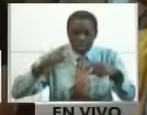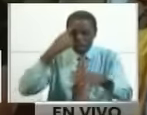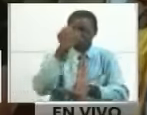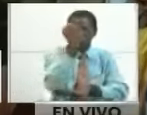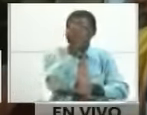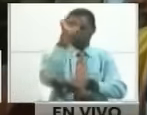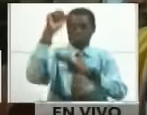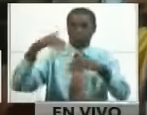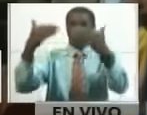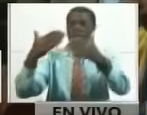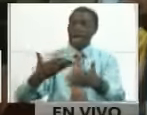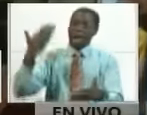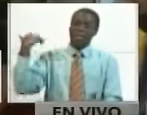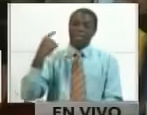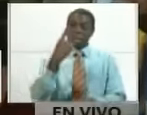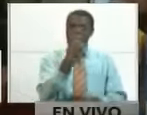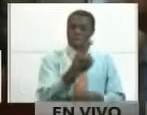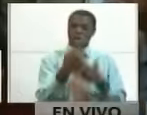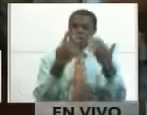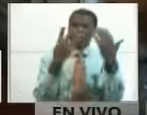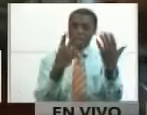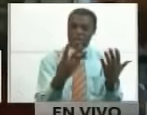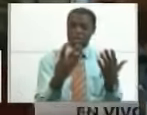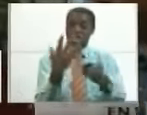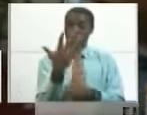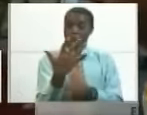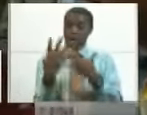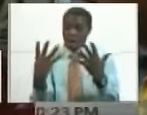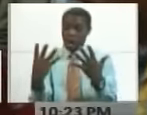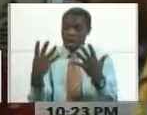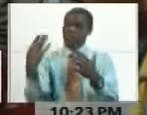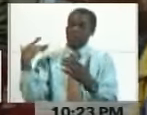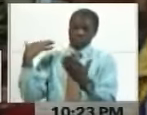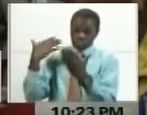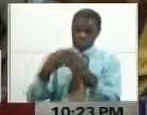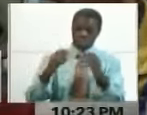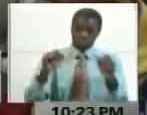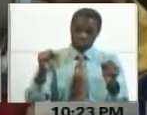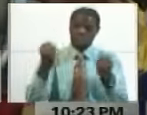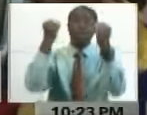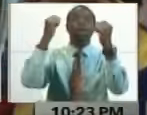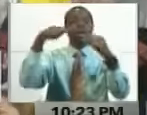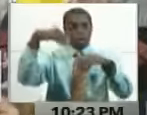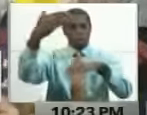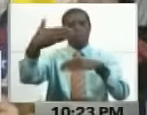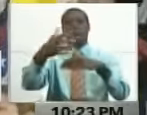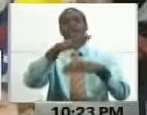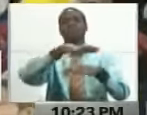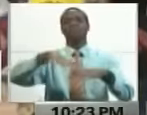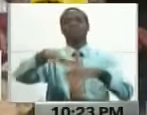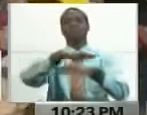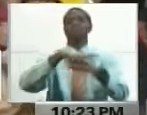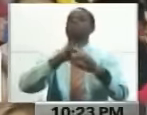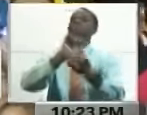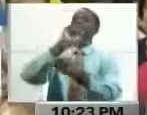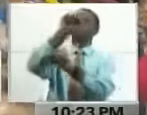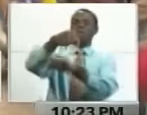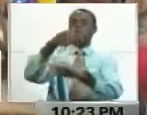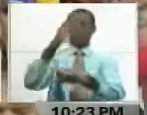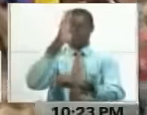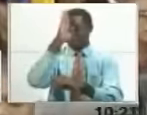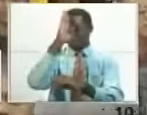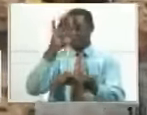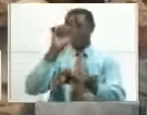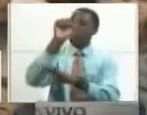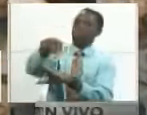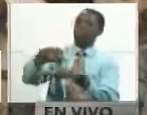Ezequiel Zamora en 1859, que nos llevó a la victoria de Santa Inés, a la victoria de los ejércitos federales del